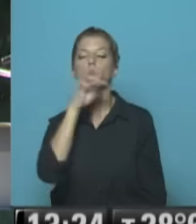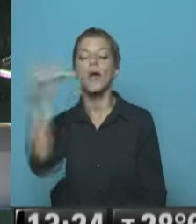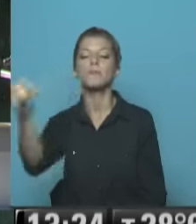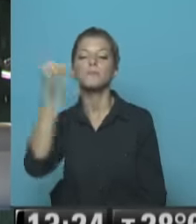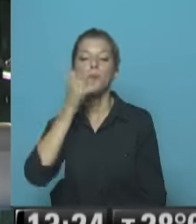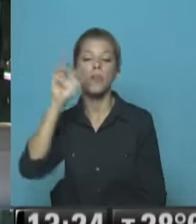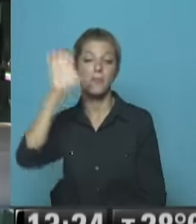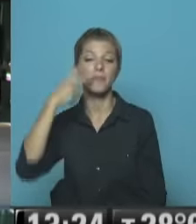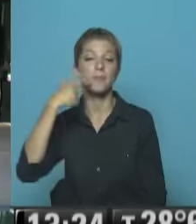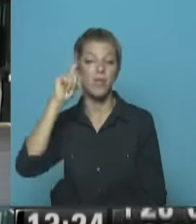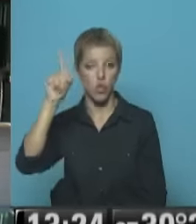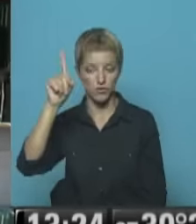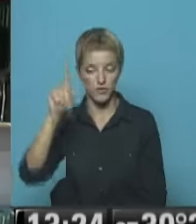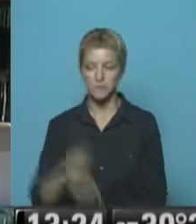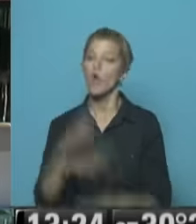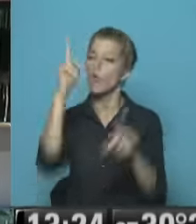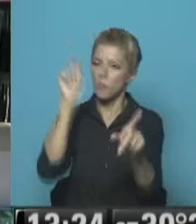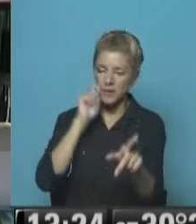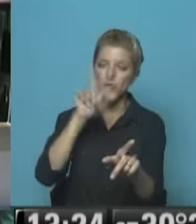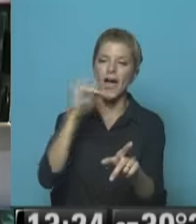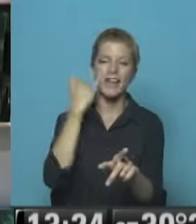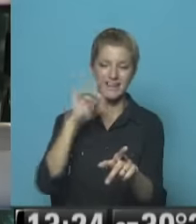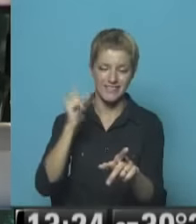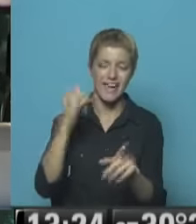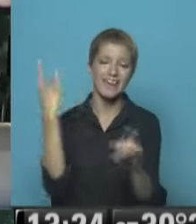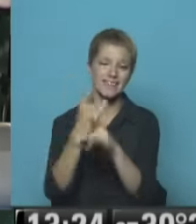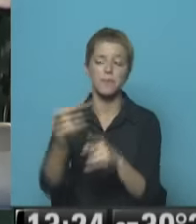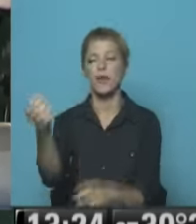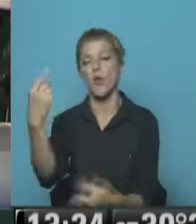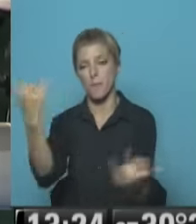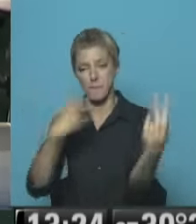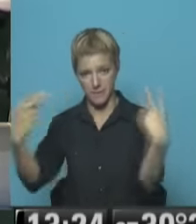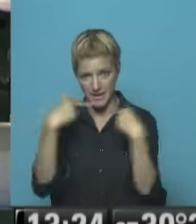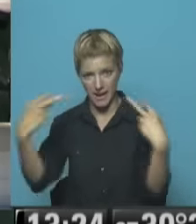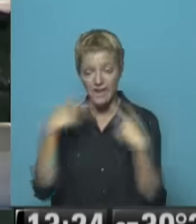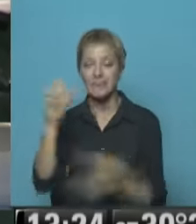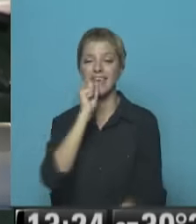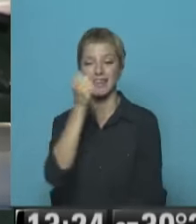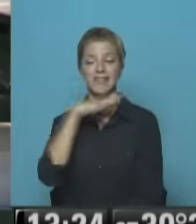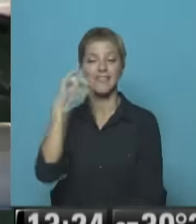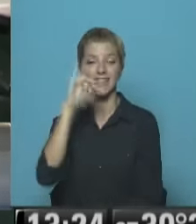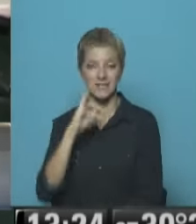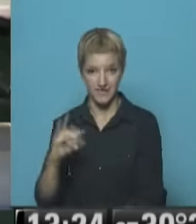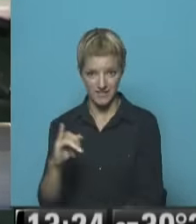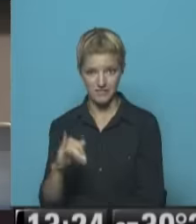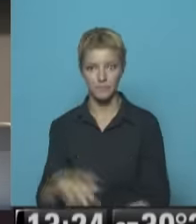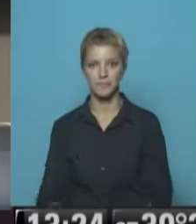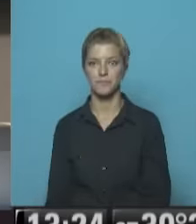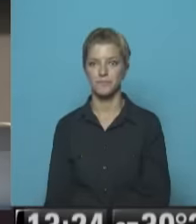Mendoza. Hablando de Livia, un saludo a Livia Barbosa, que nos mira siempre, una excelente cantante de jazz que nos sigue sábado a sábado, así que ya